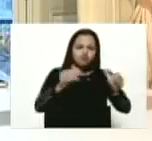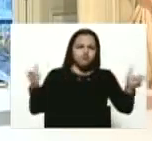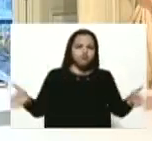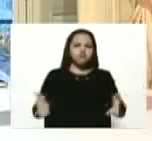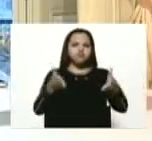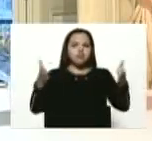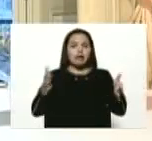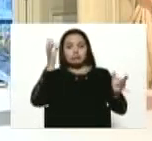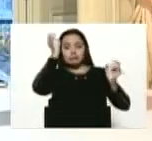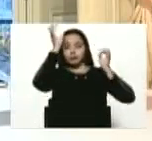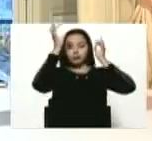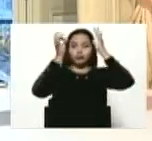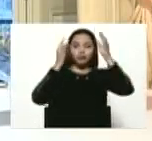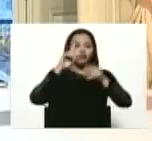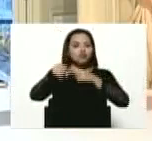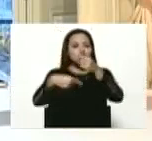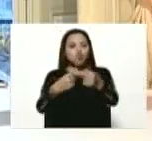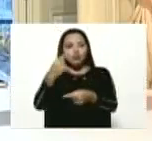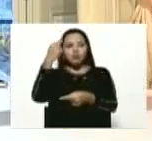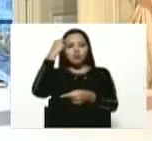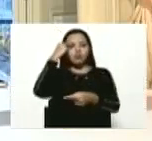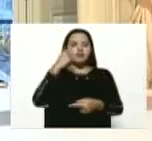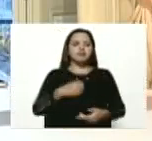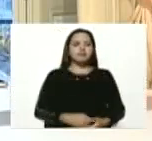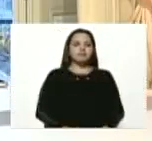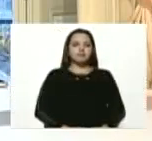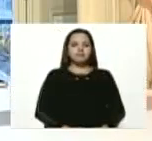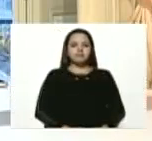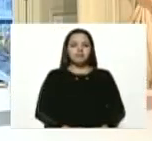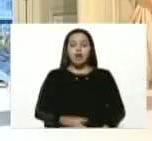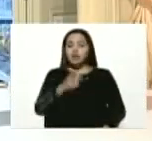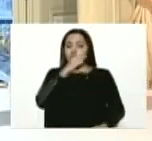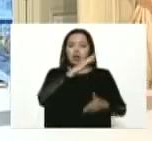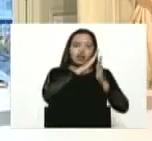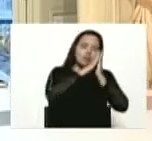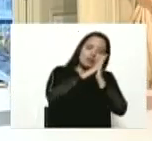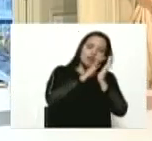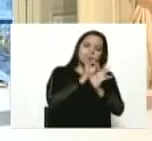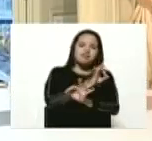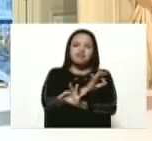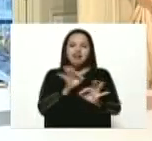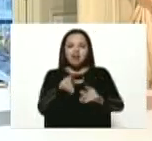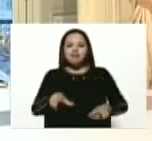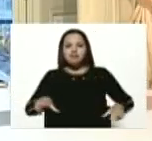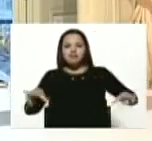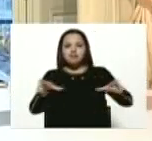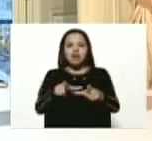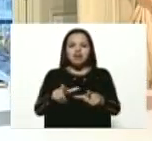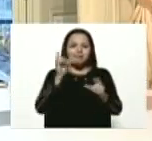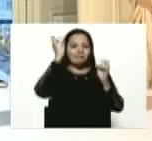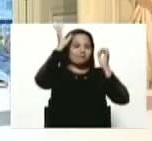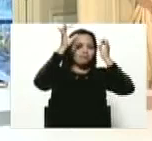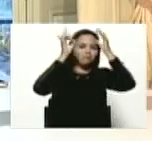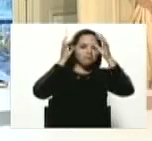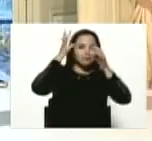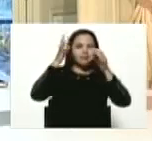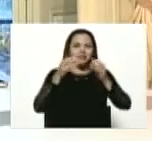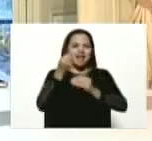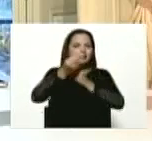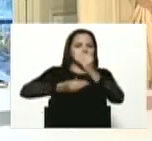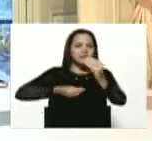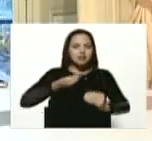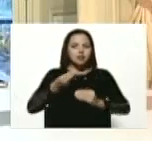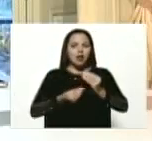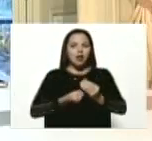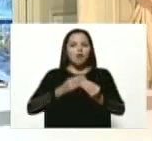con creatividad todos los días, sin dormirnos en los laureles, con creatividad